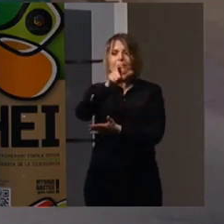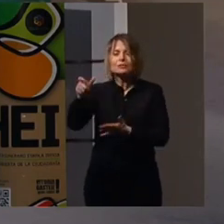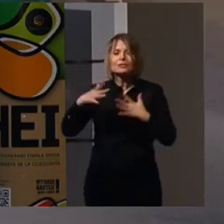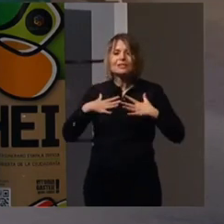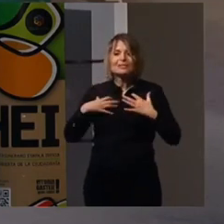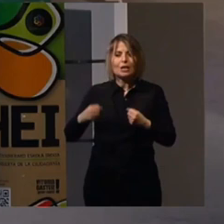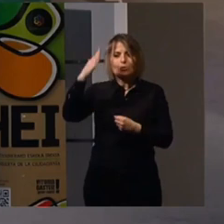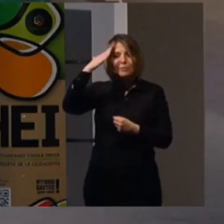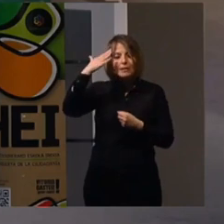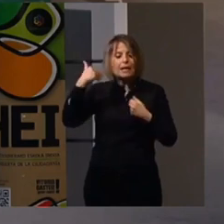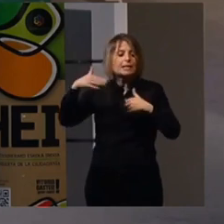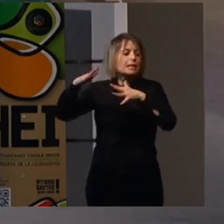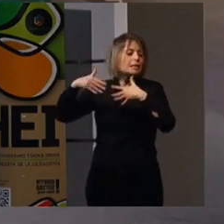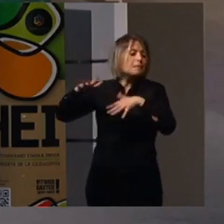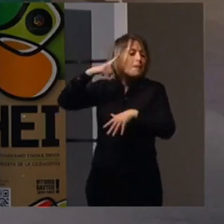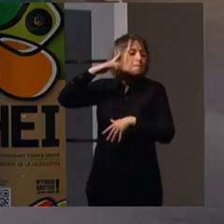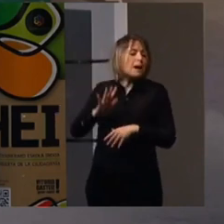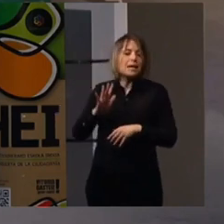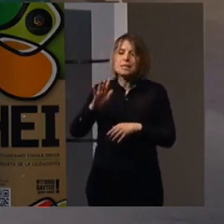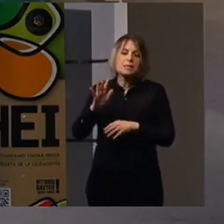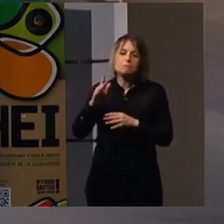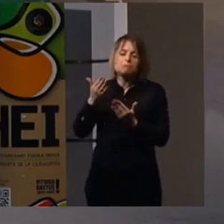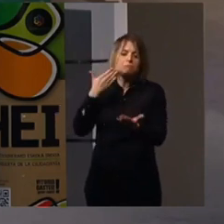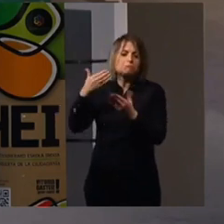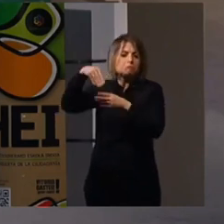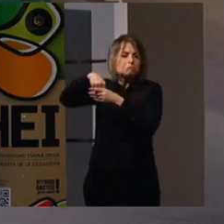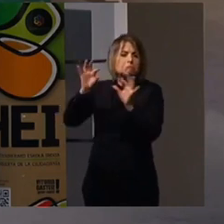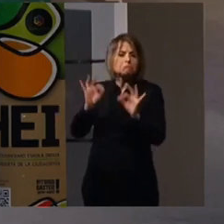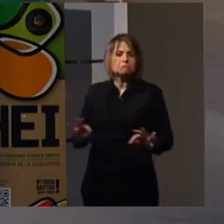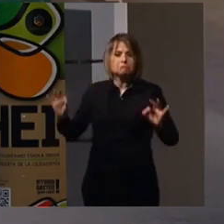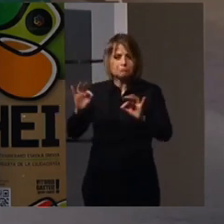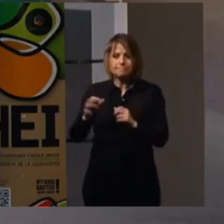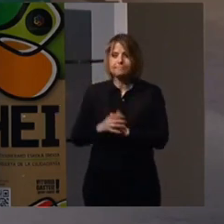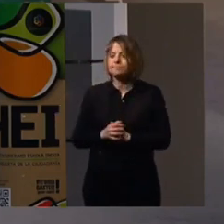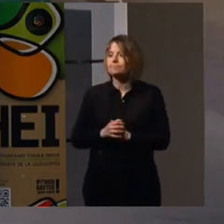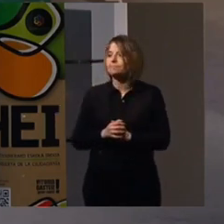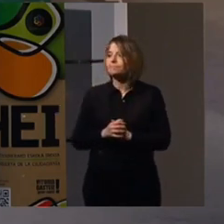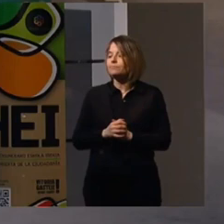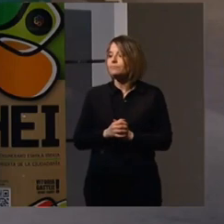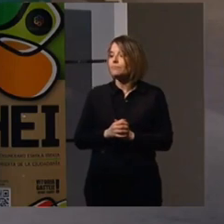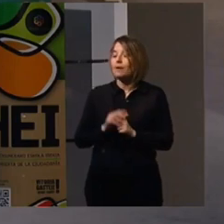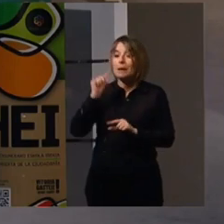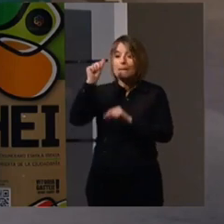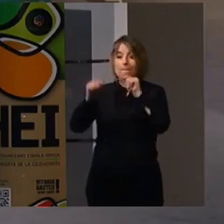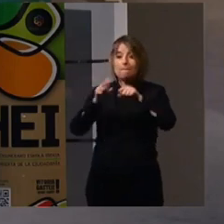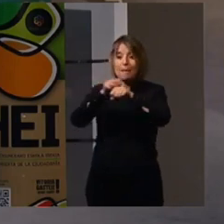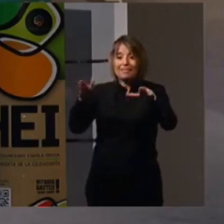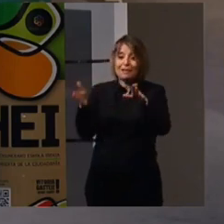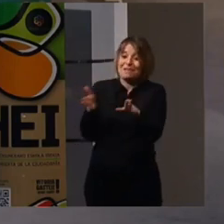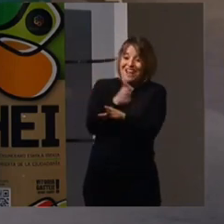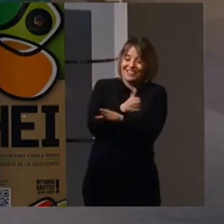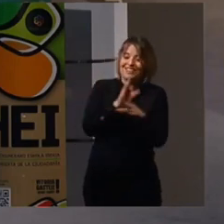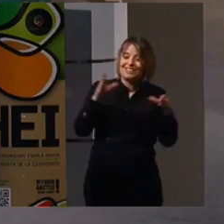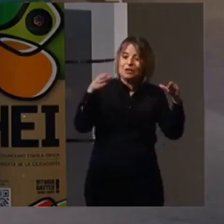mental, esas como que no estaban tanto en el foco y no estaban tanto en esta conversación. Curiosamente, en los años antes de la pandemia, sí que